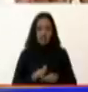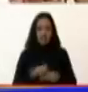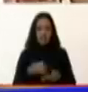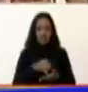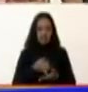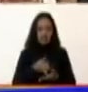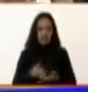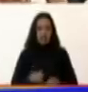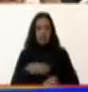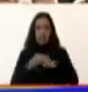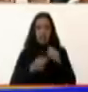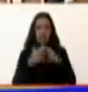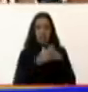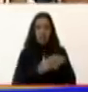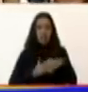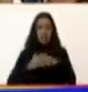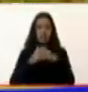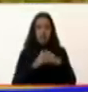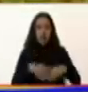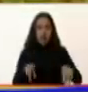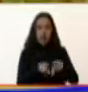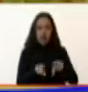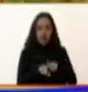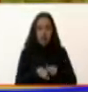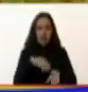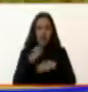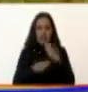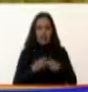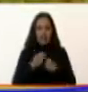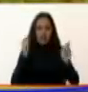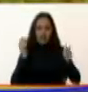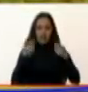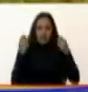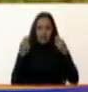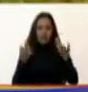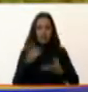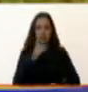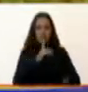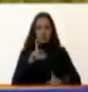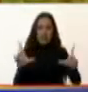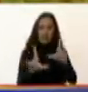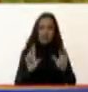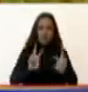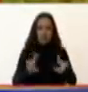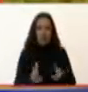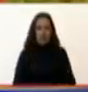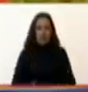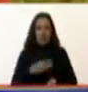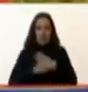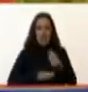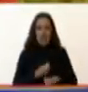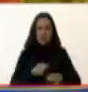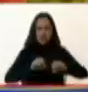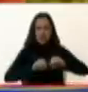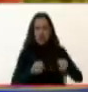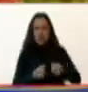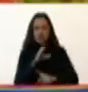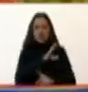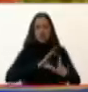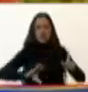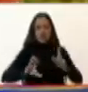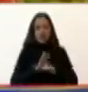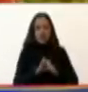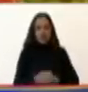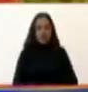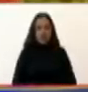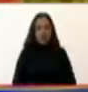lo que hacen los americanos. Eso hace esa prensa, eso es lo que hacen los medios hegemónicos. Producir una ruptura en nuestra tradición cultural, una